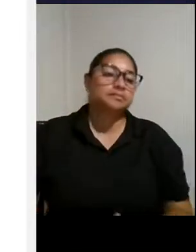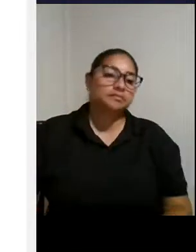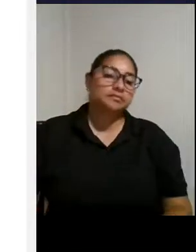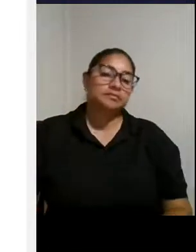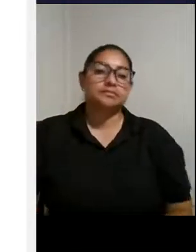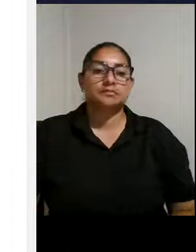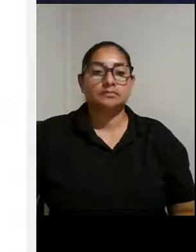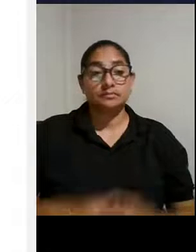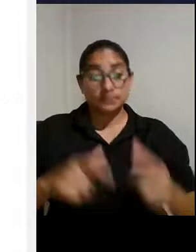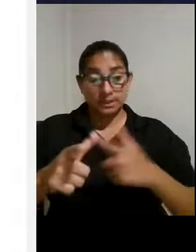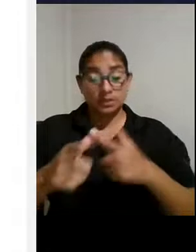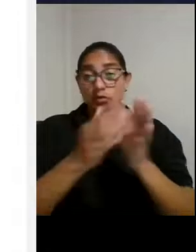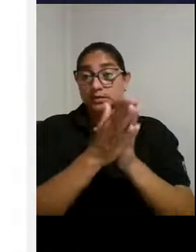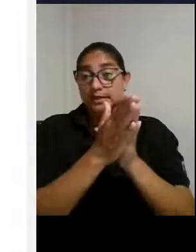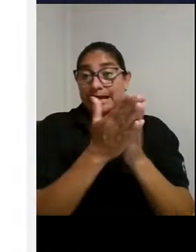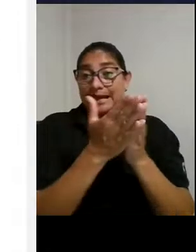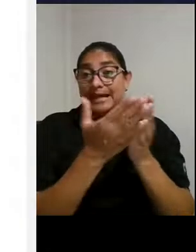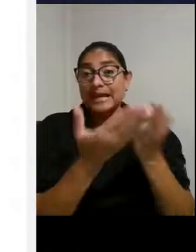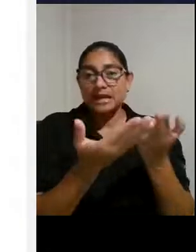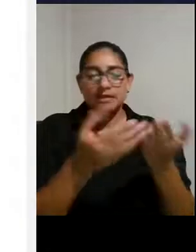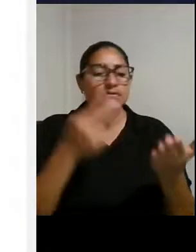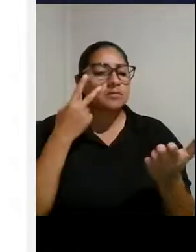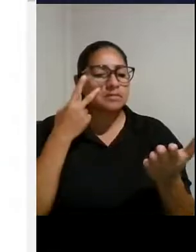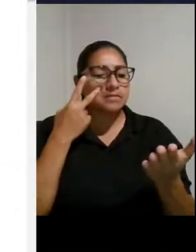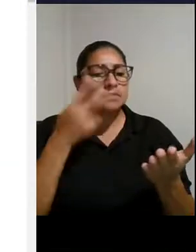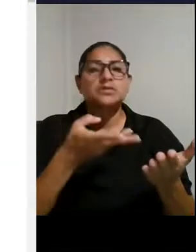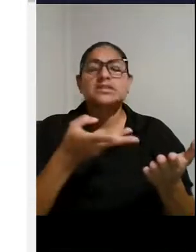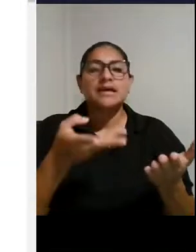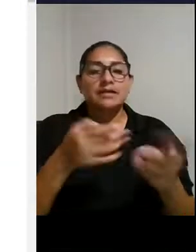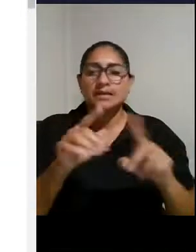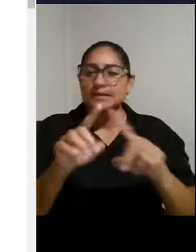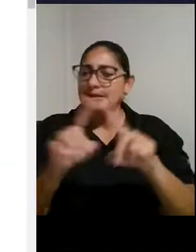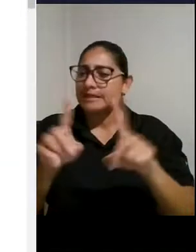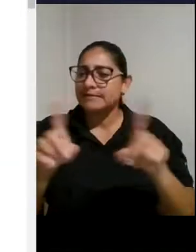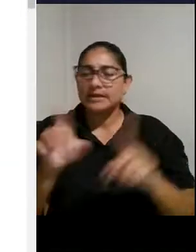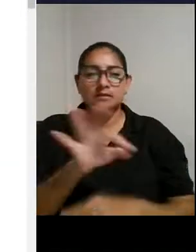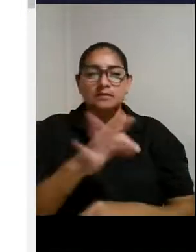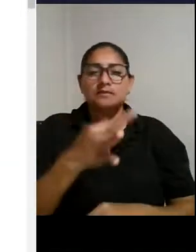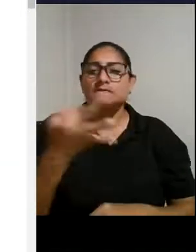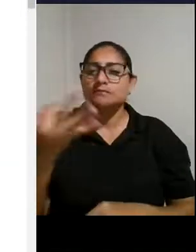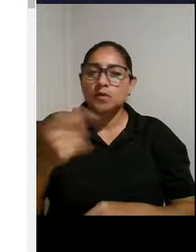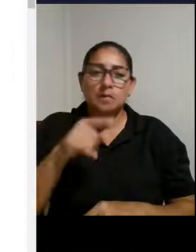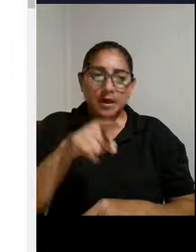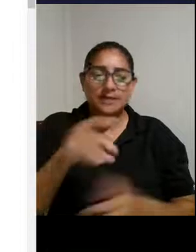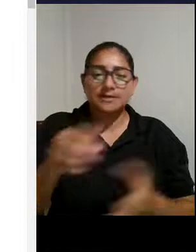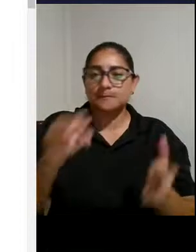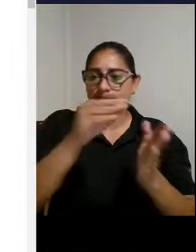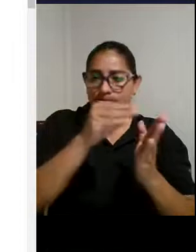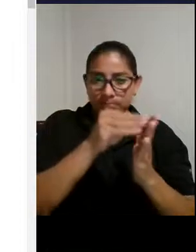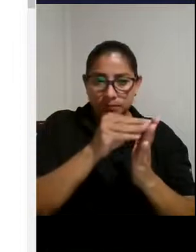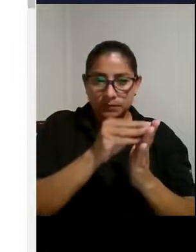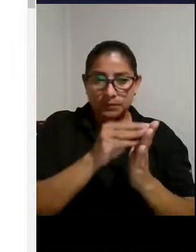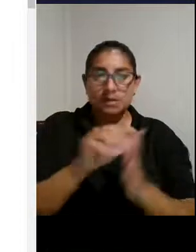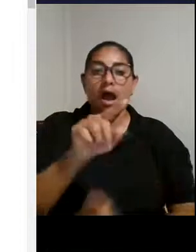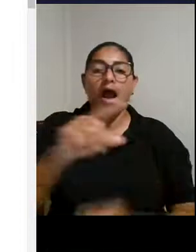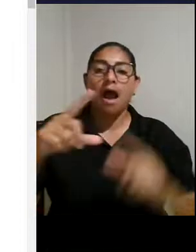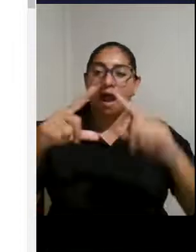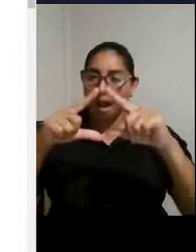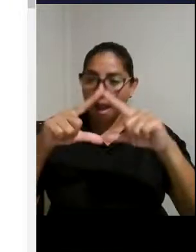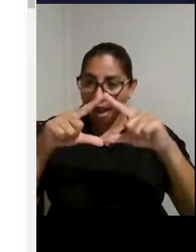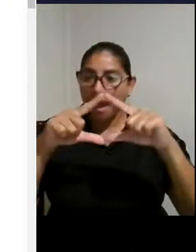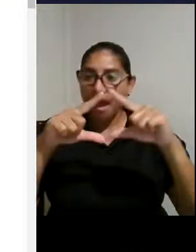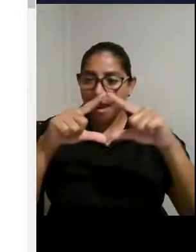en el libro vamos a encontrar en muchas ocasiones esta notación de delta.